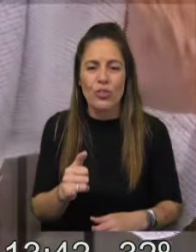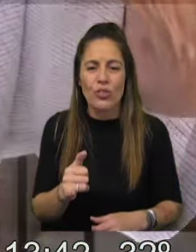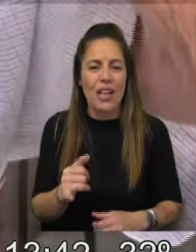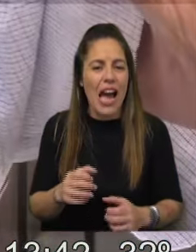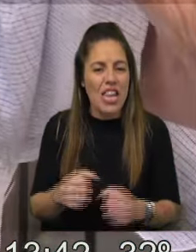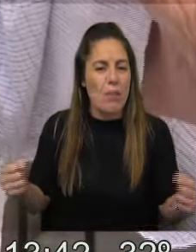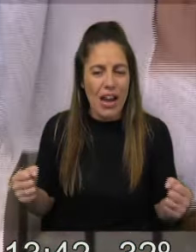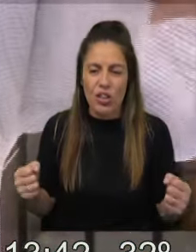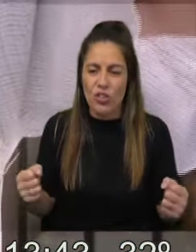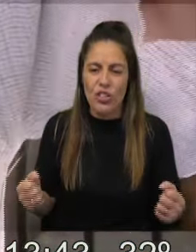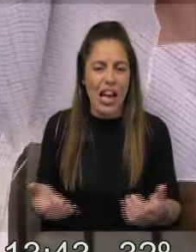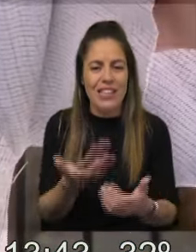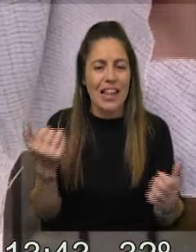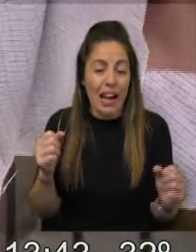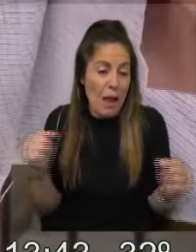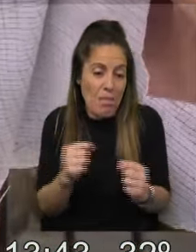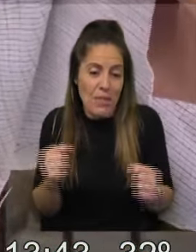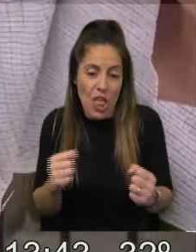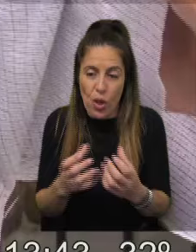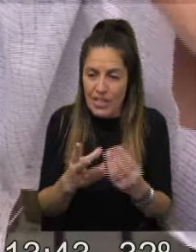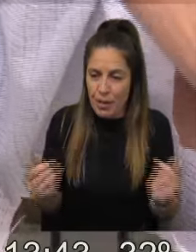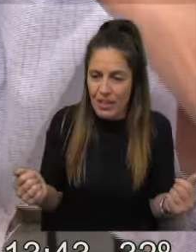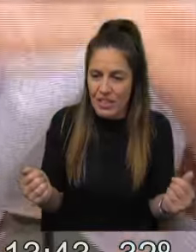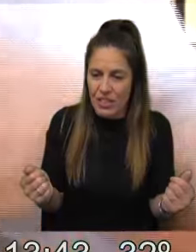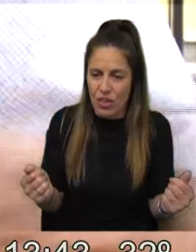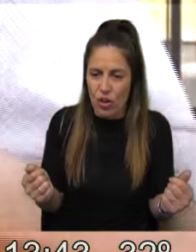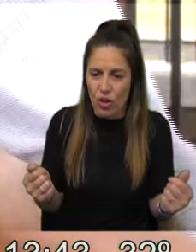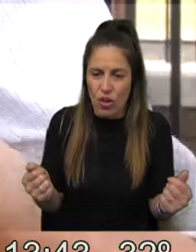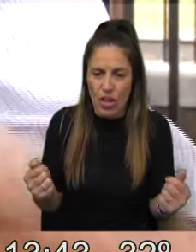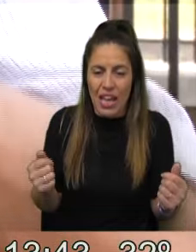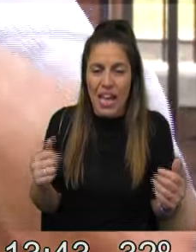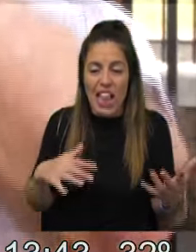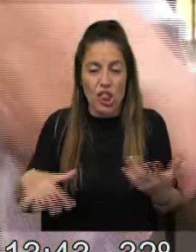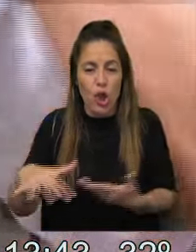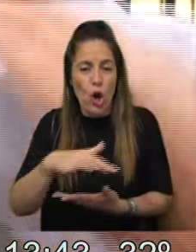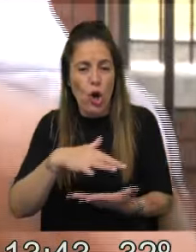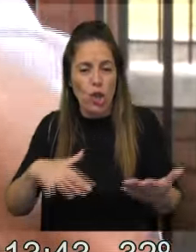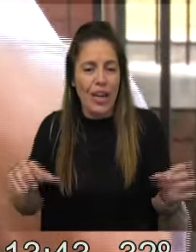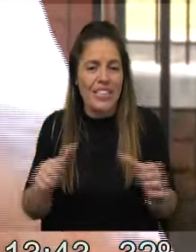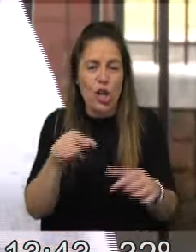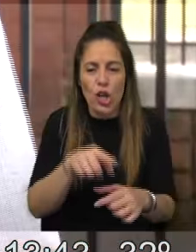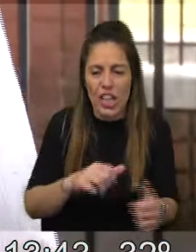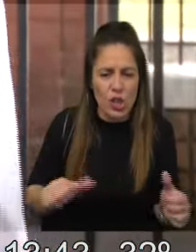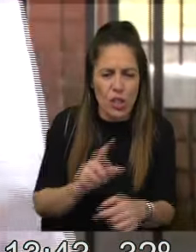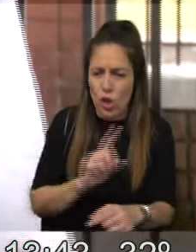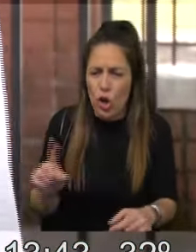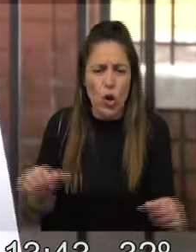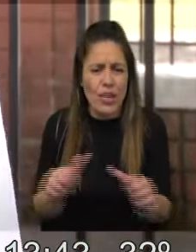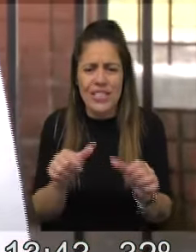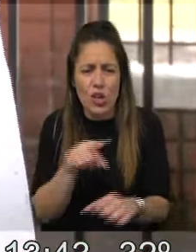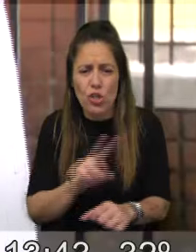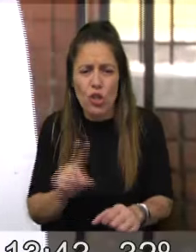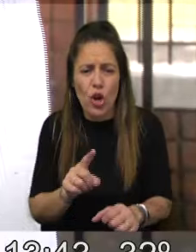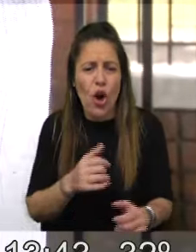animarnos a sacarle el cuco al desaparecido en torno a que hicieron esto, no hicieron eso,